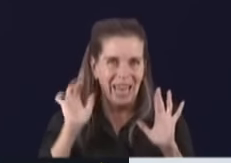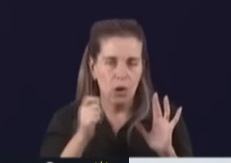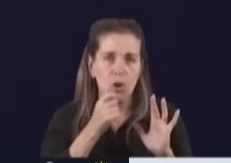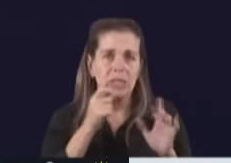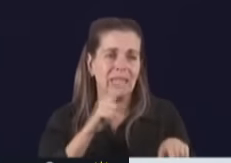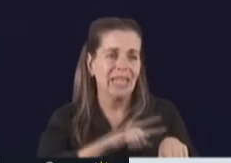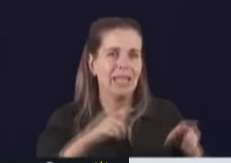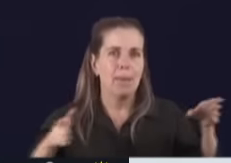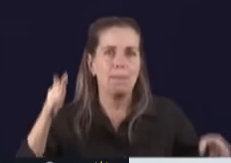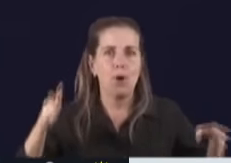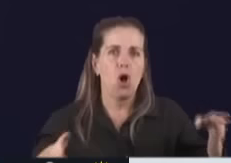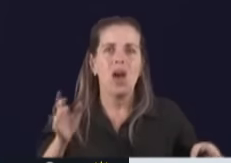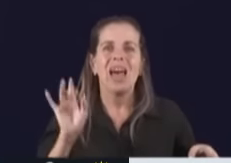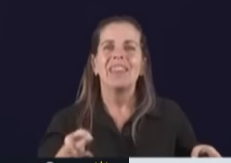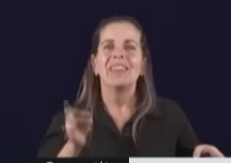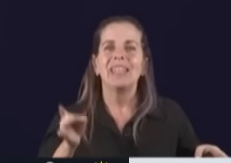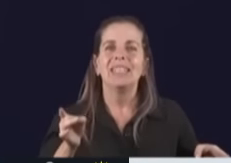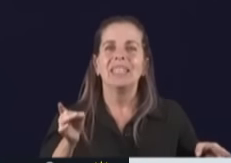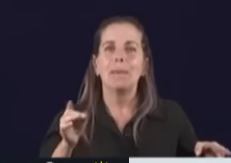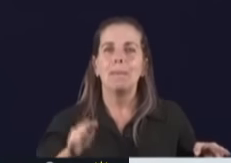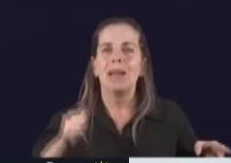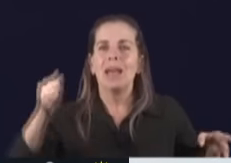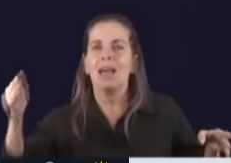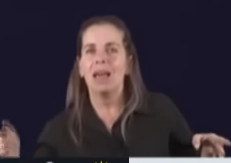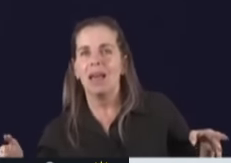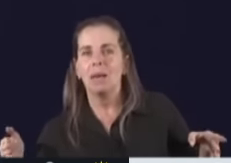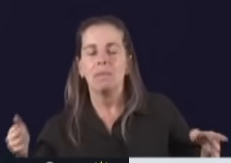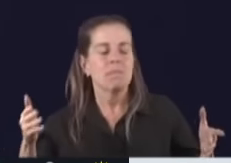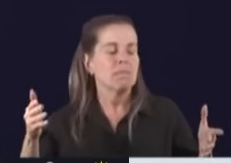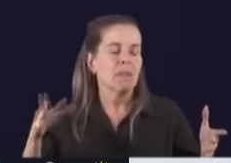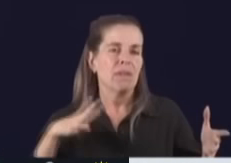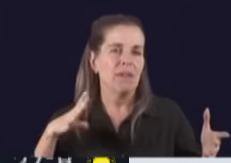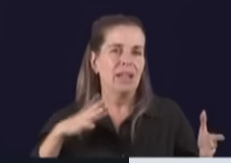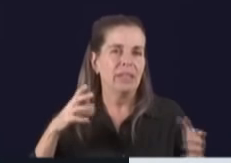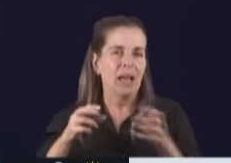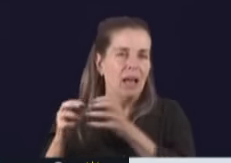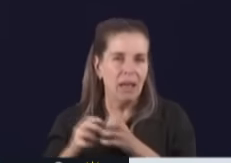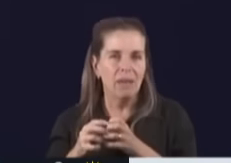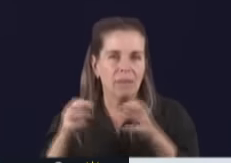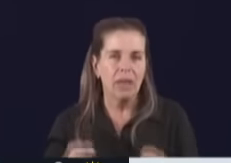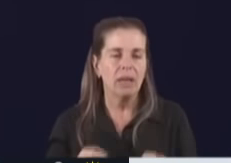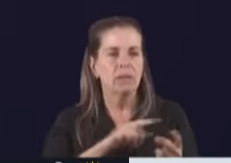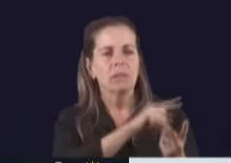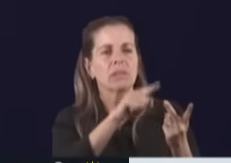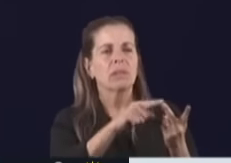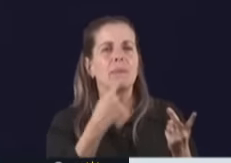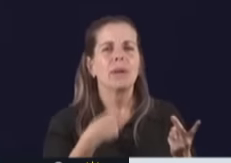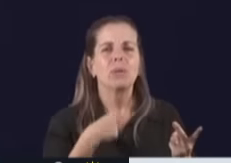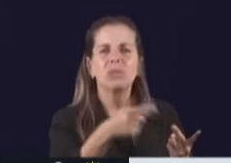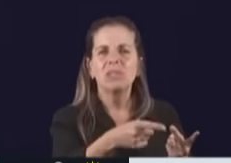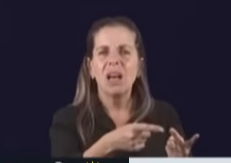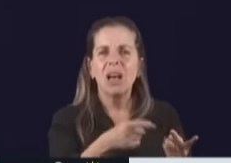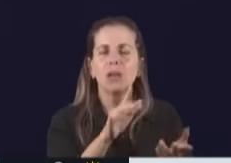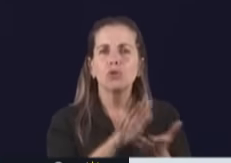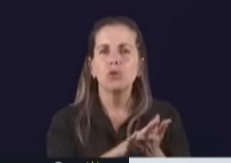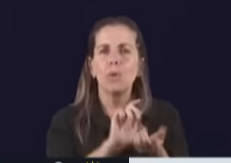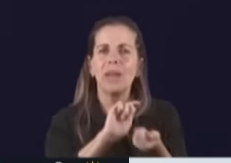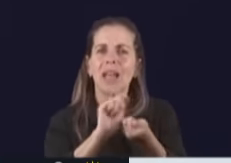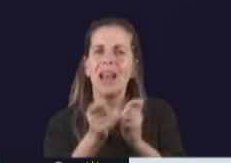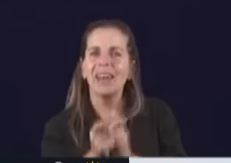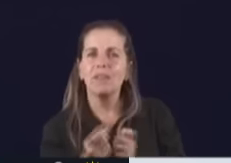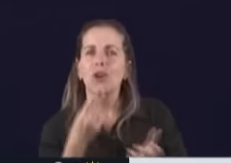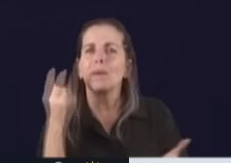o creo que esa va a ser la decisión, pero no lo hemos discutido todavía. ¿Cuál era la otra pregunta? Se